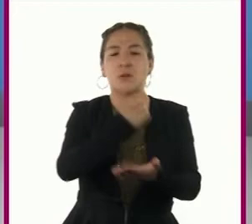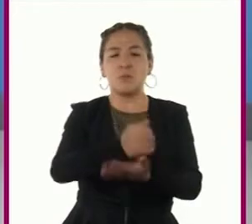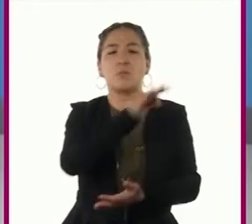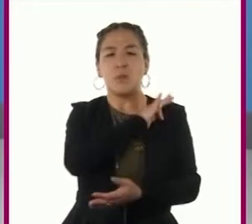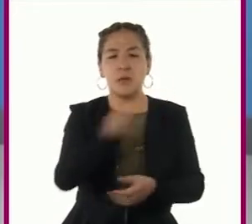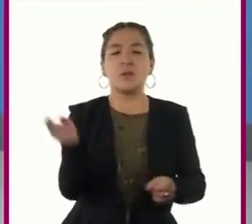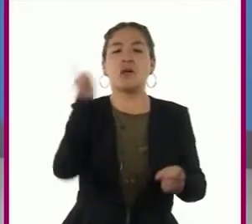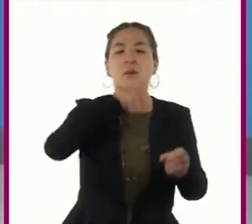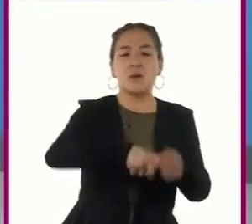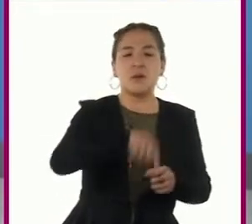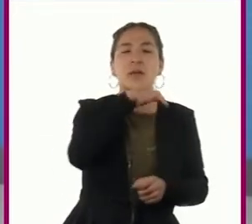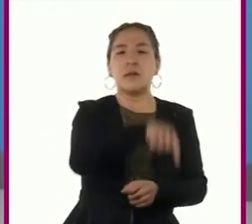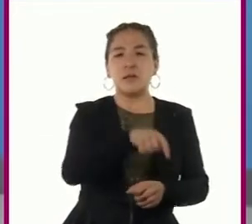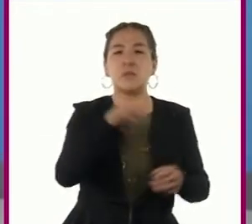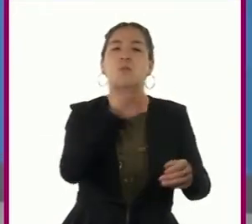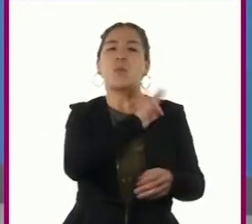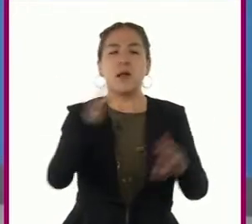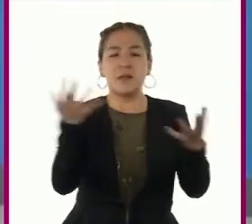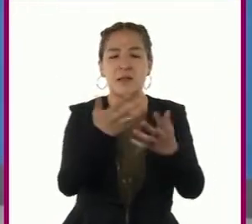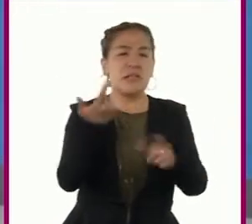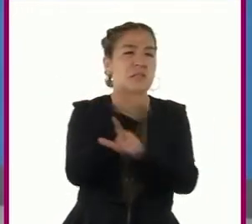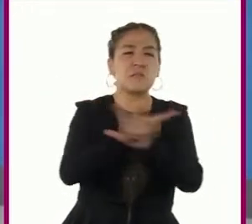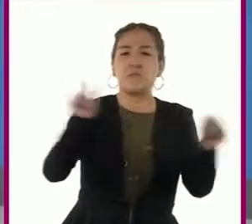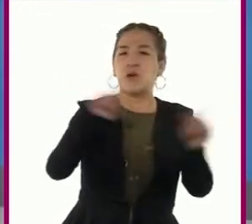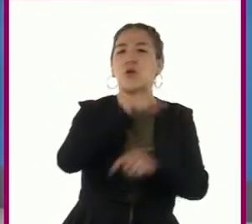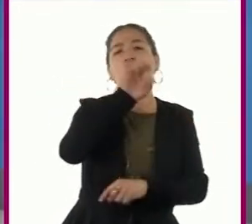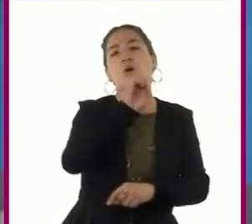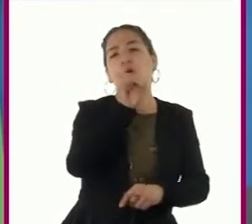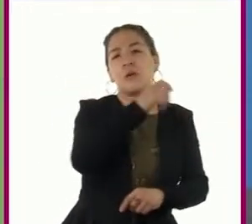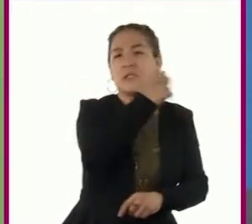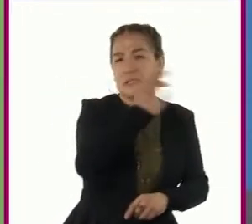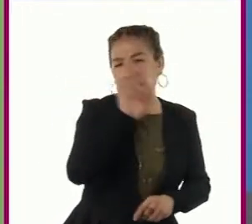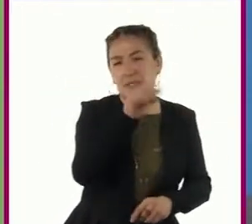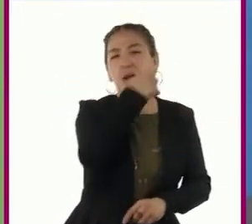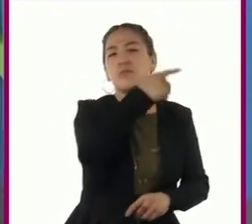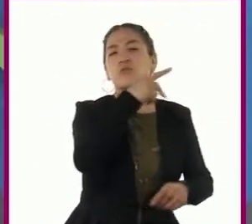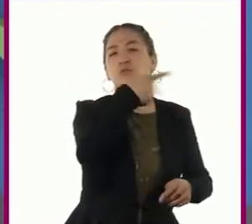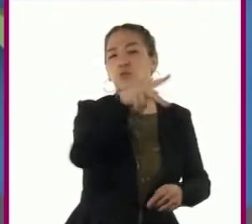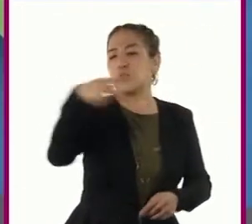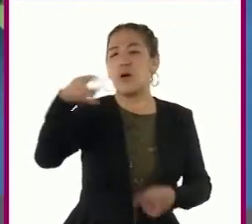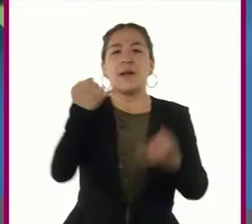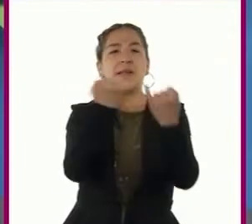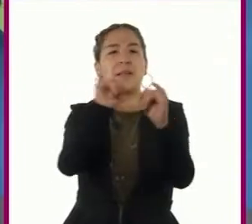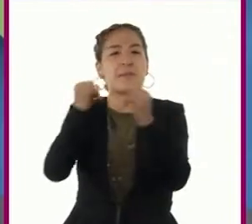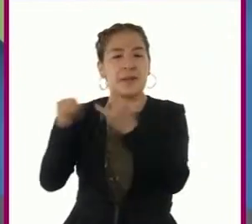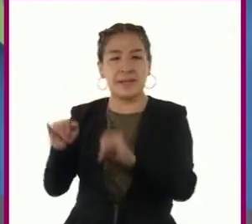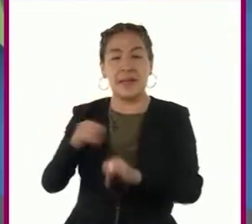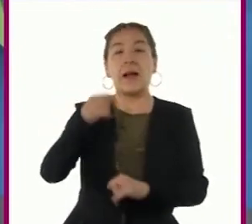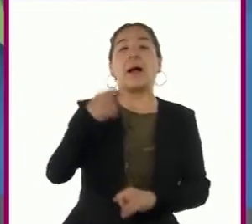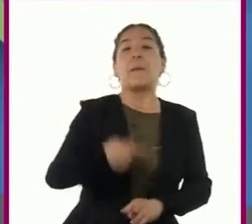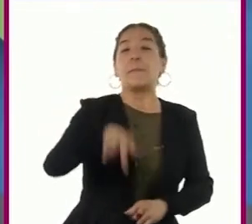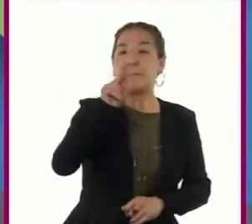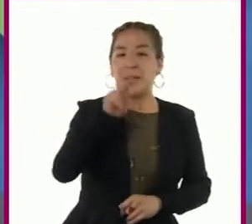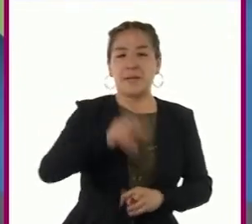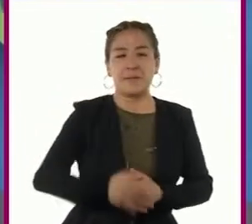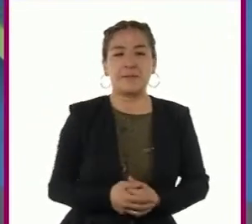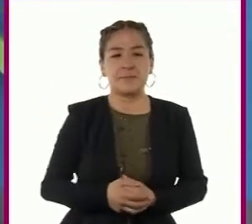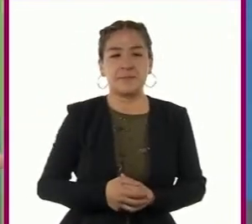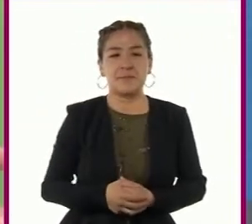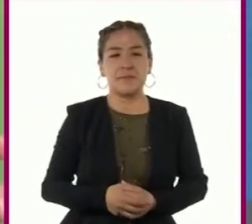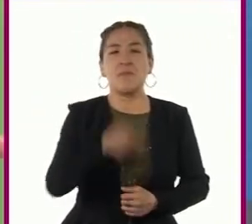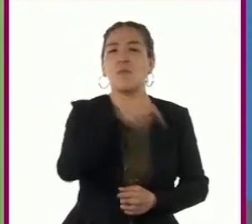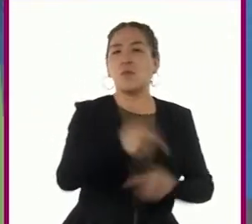partidos políticos y afiliarse libre e individualmente a ellos. Pero los partidos